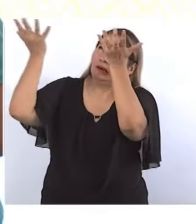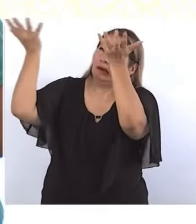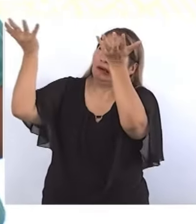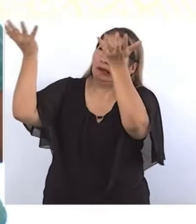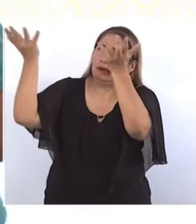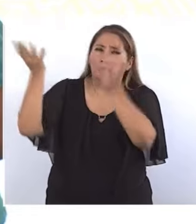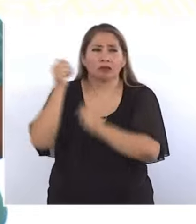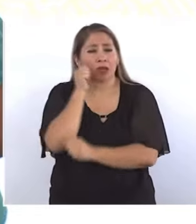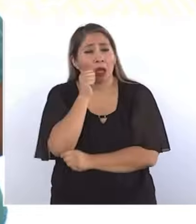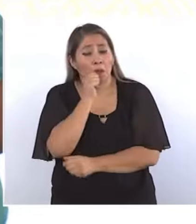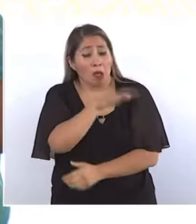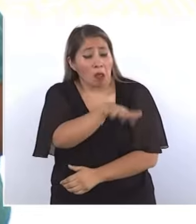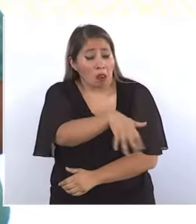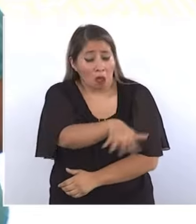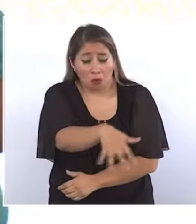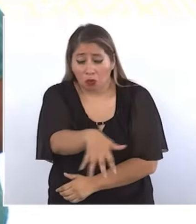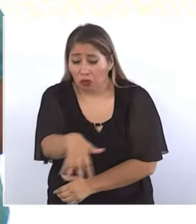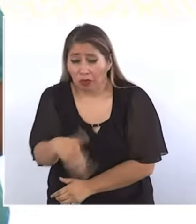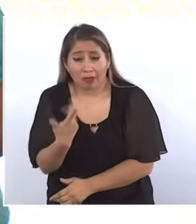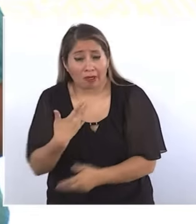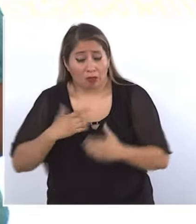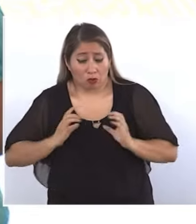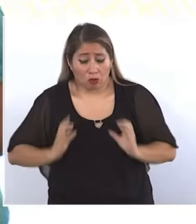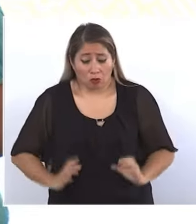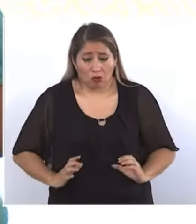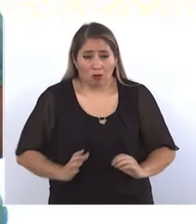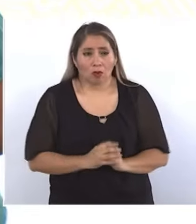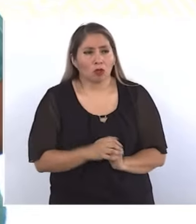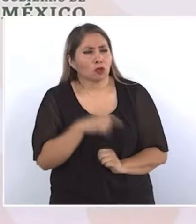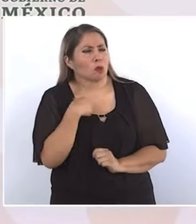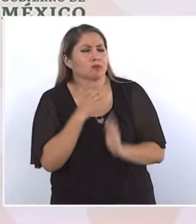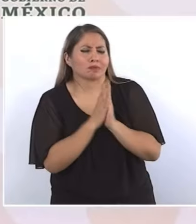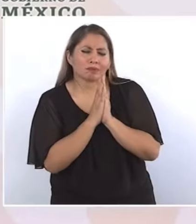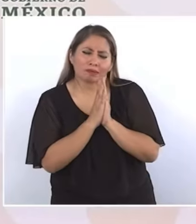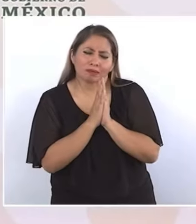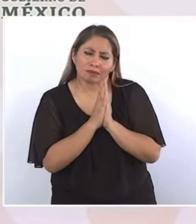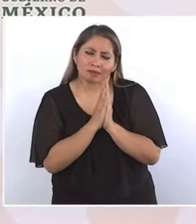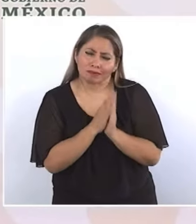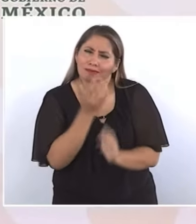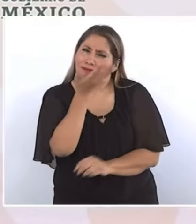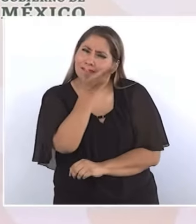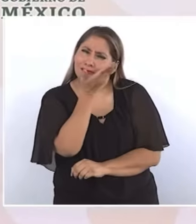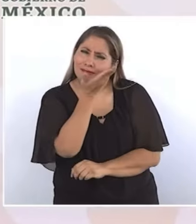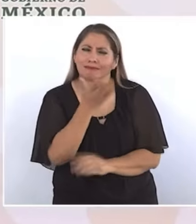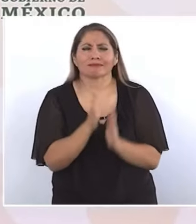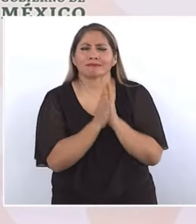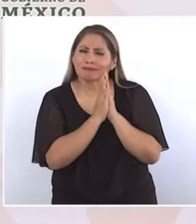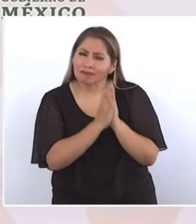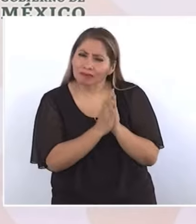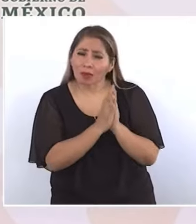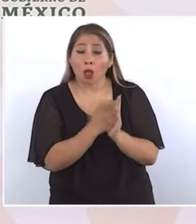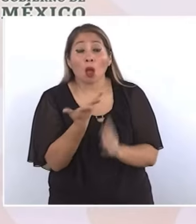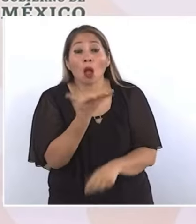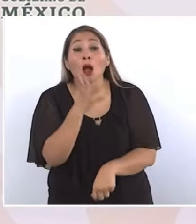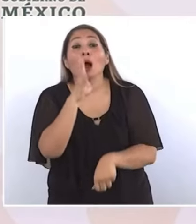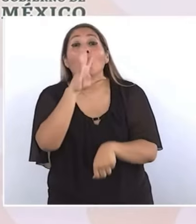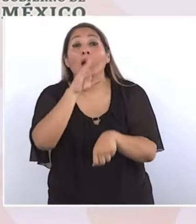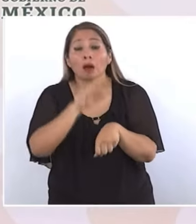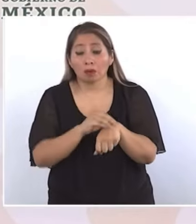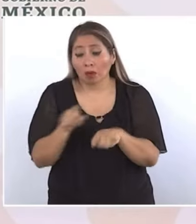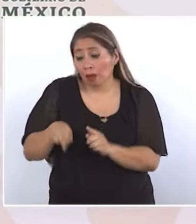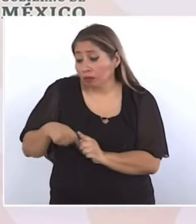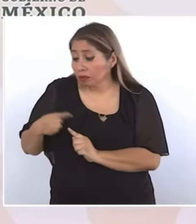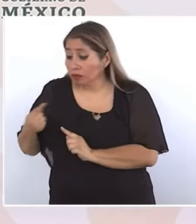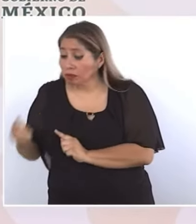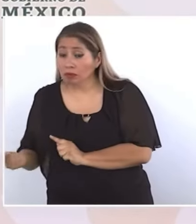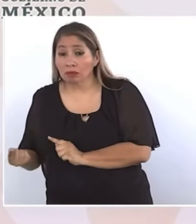y recuperación yo quisiera pedirle a usted como un favor muy muy especial Me permita acerle la palabra